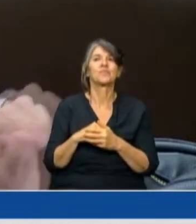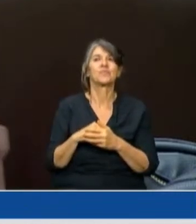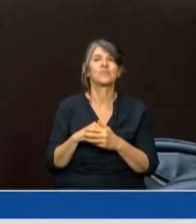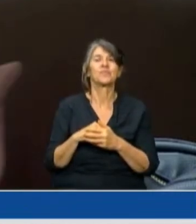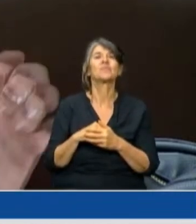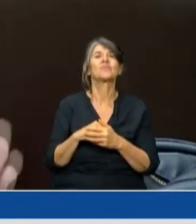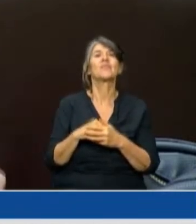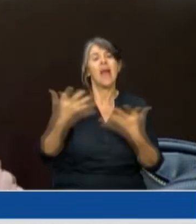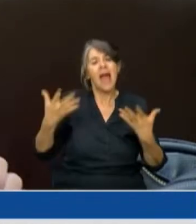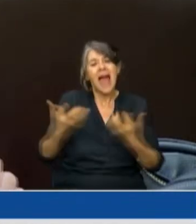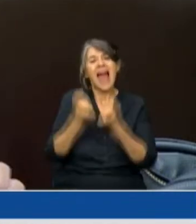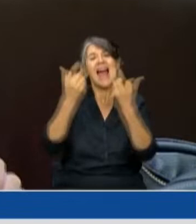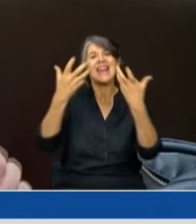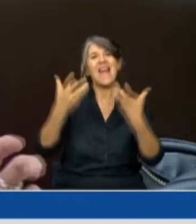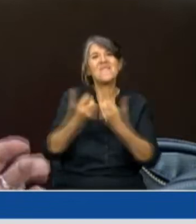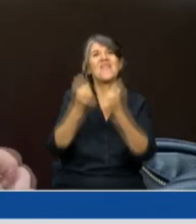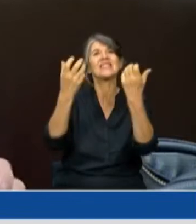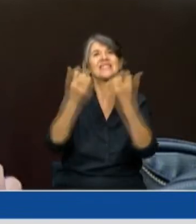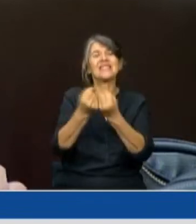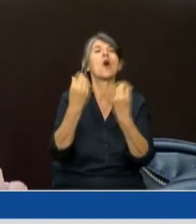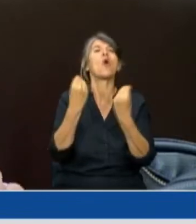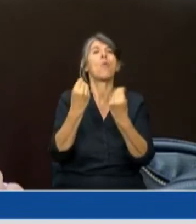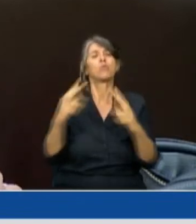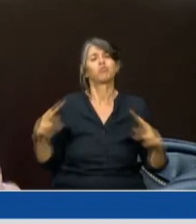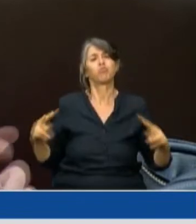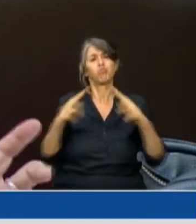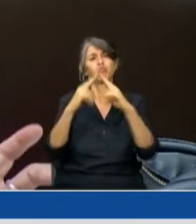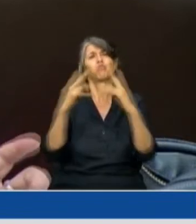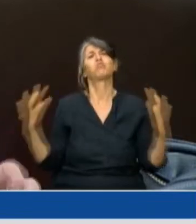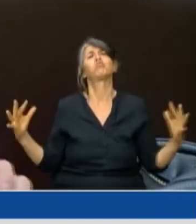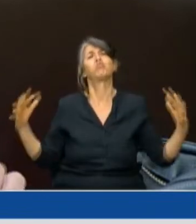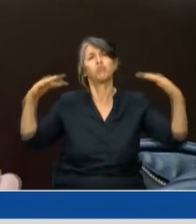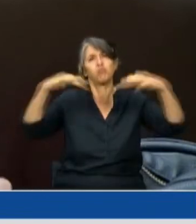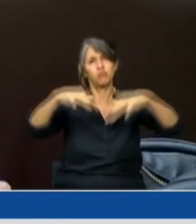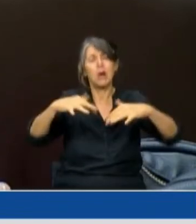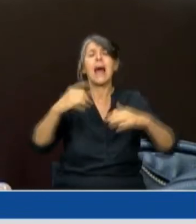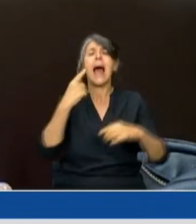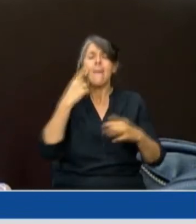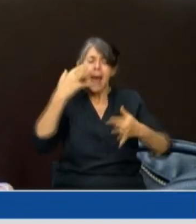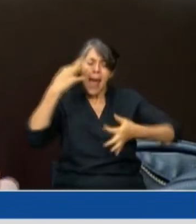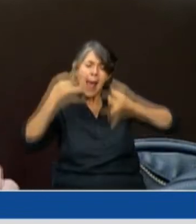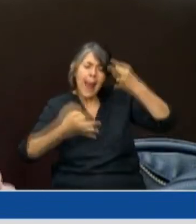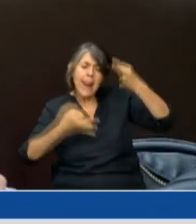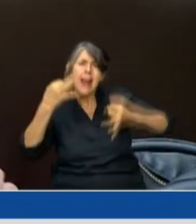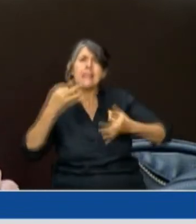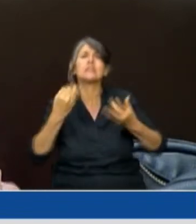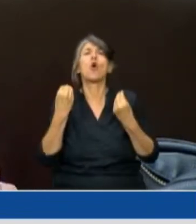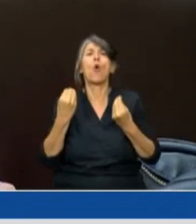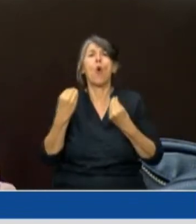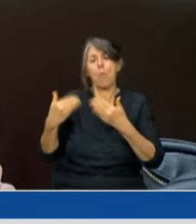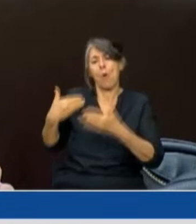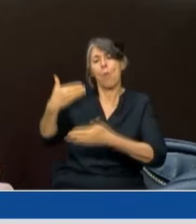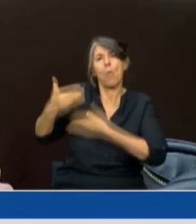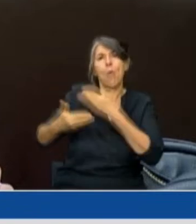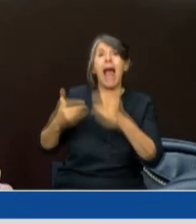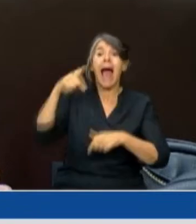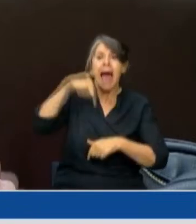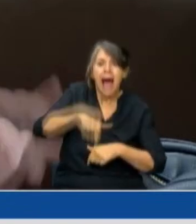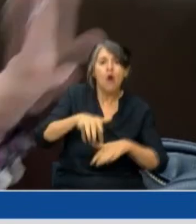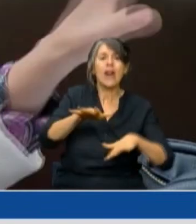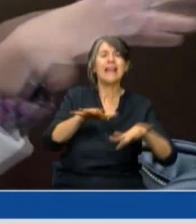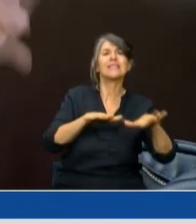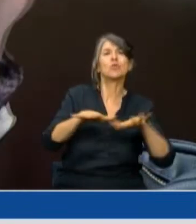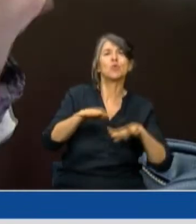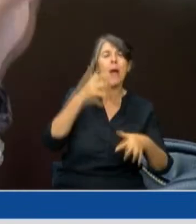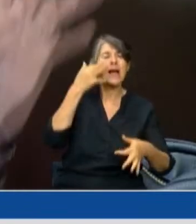Cada aniversario son cumbres en las que se analizan cuáles son los avances, cuál es la situación en la que nos encontramos. Y